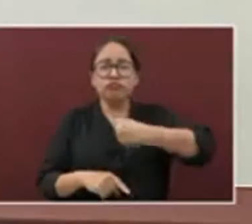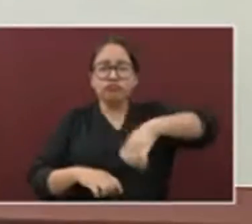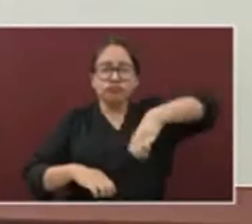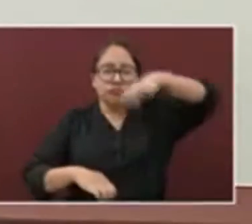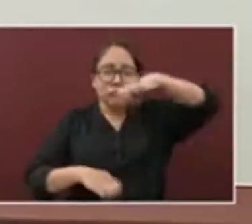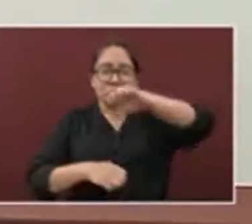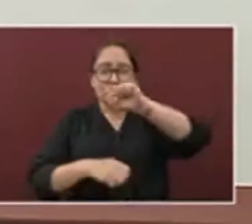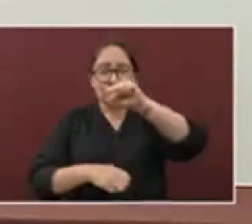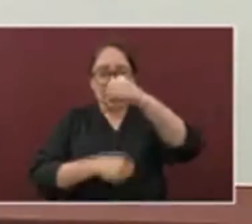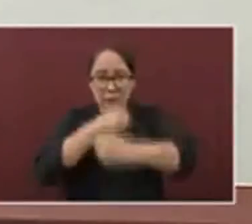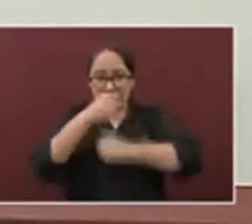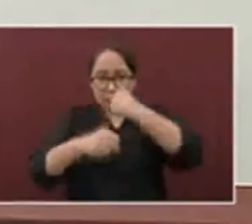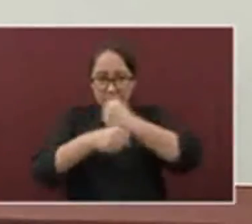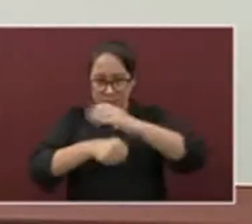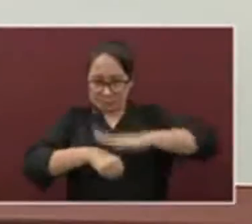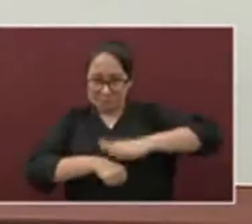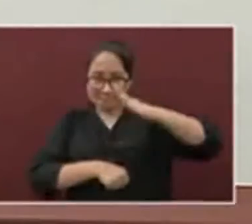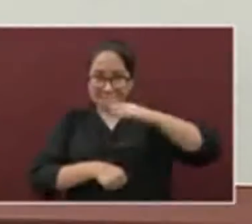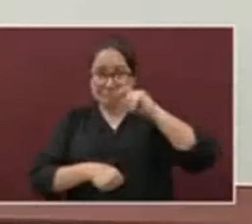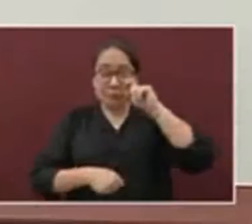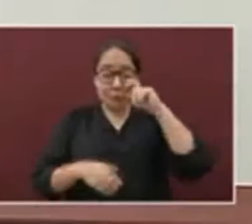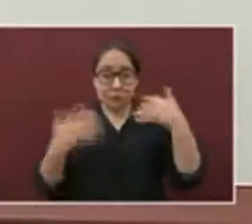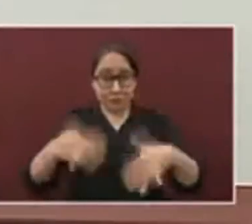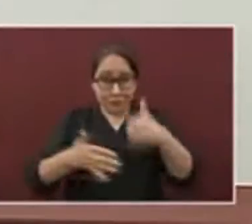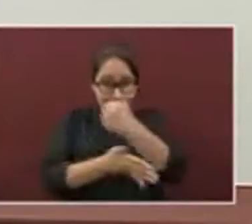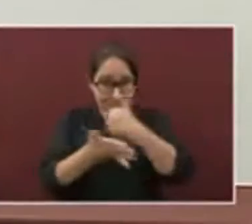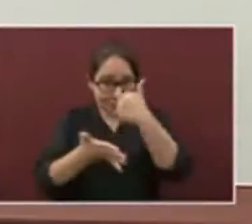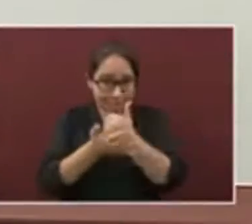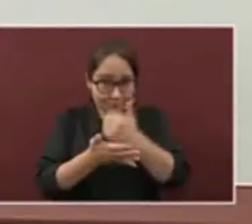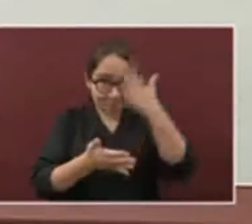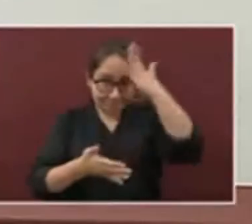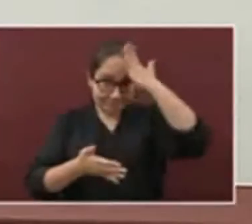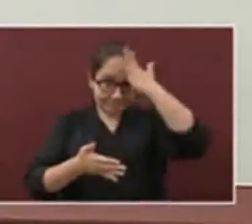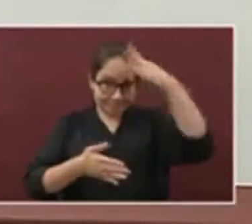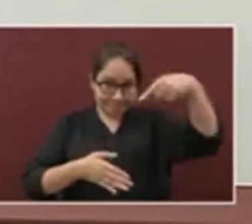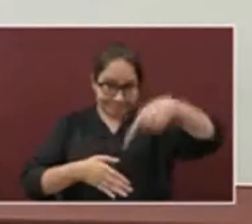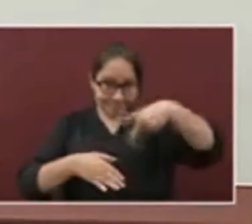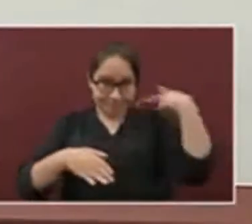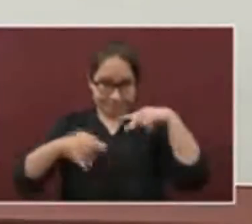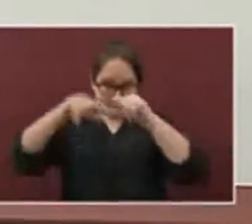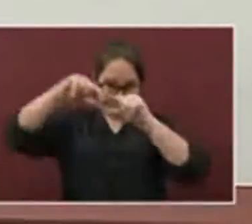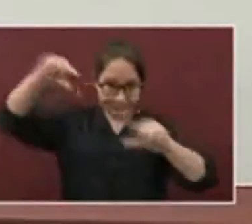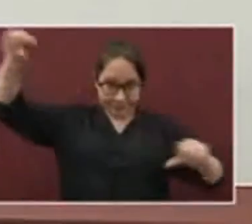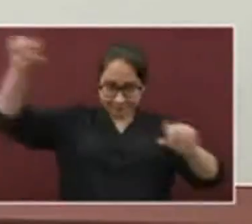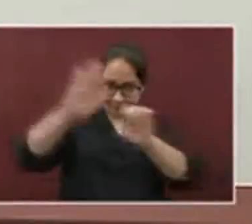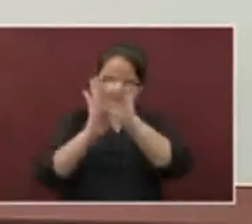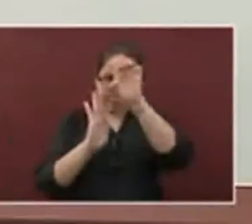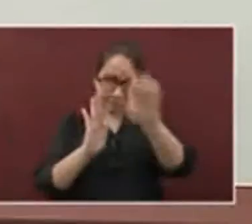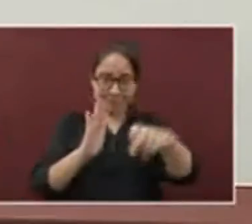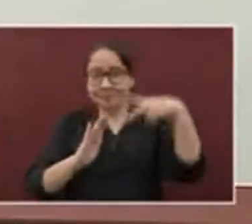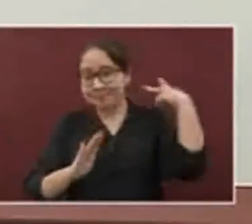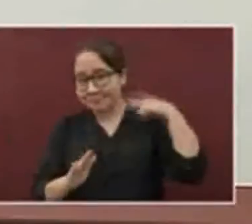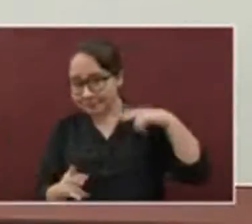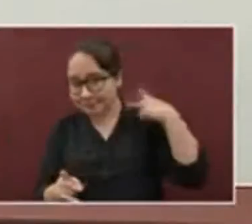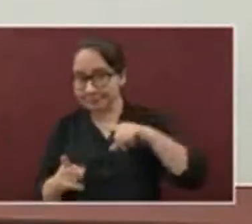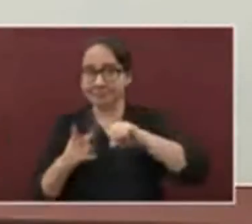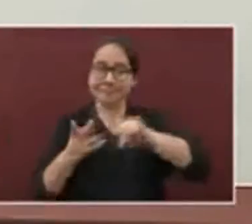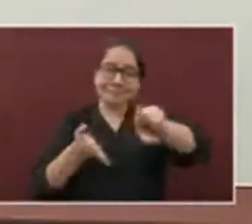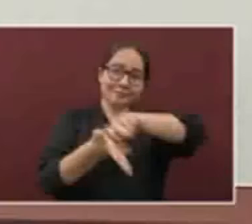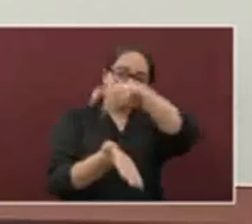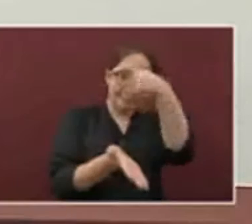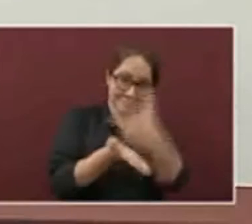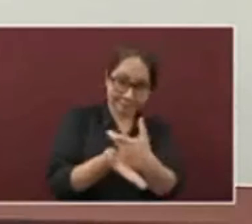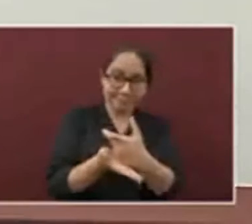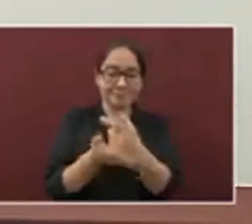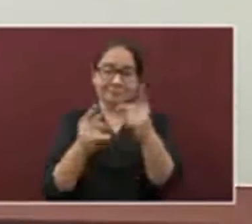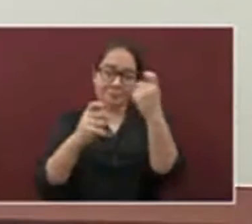lo esperado en las ciudades grandes de nuestro estado como el puerto de veracruz xalapa por